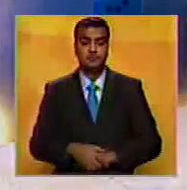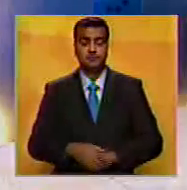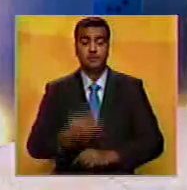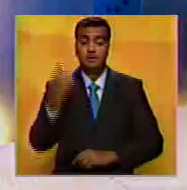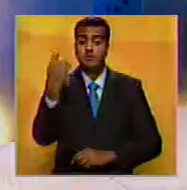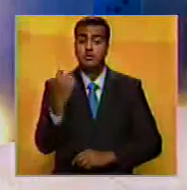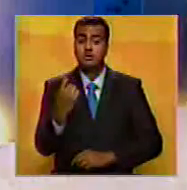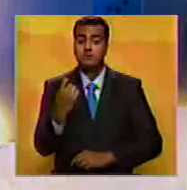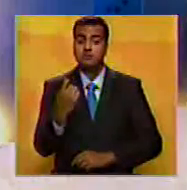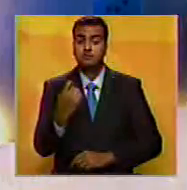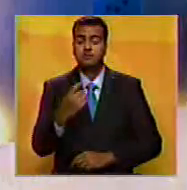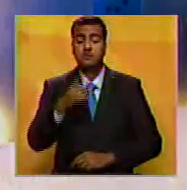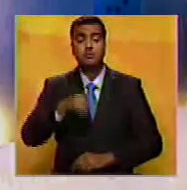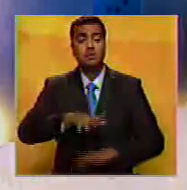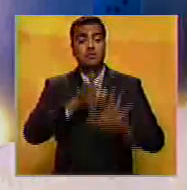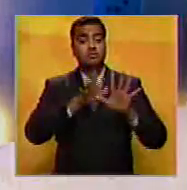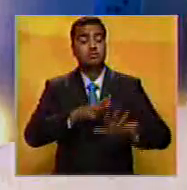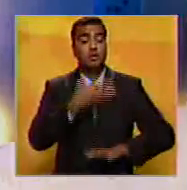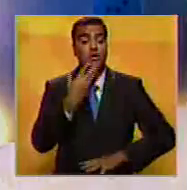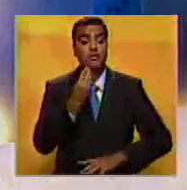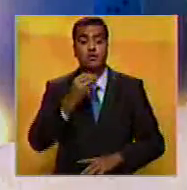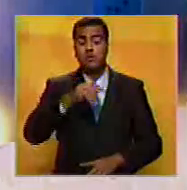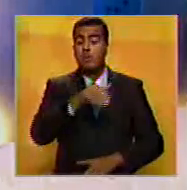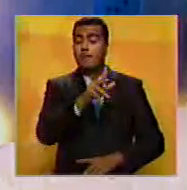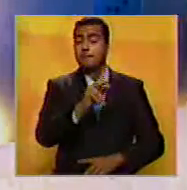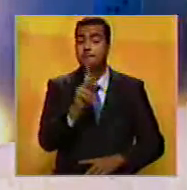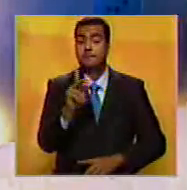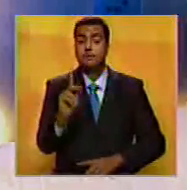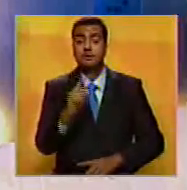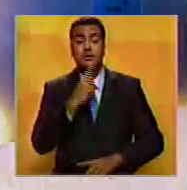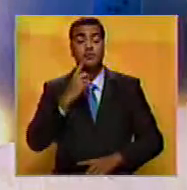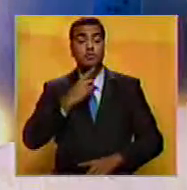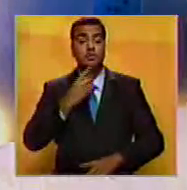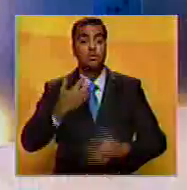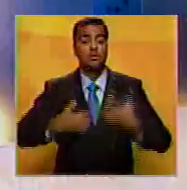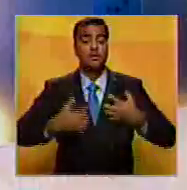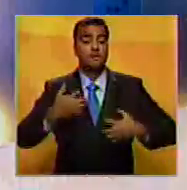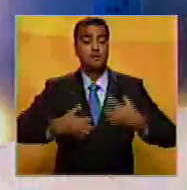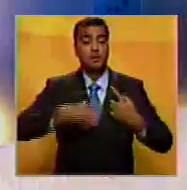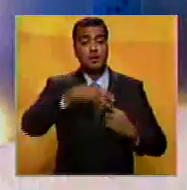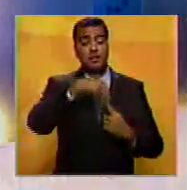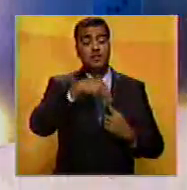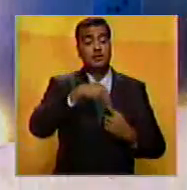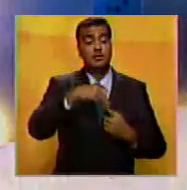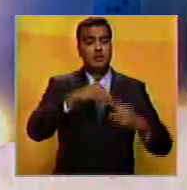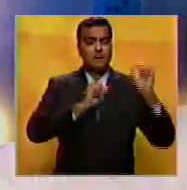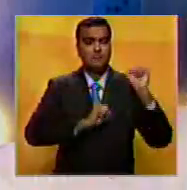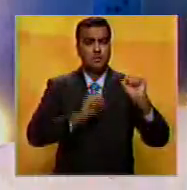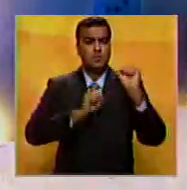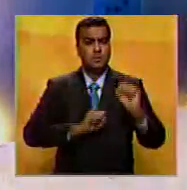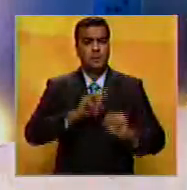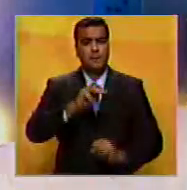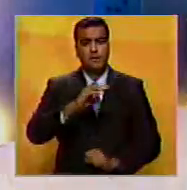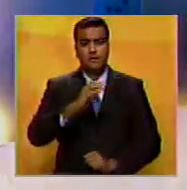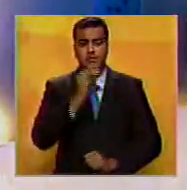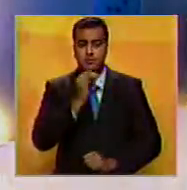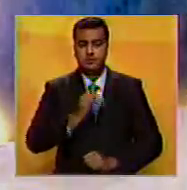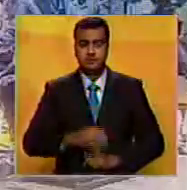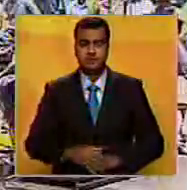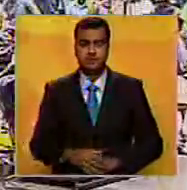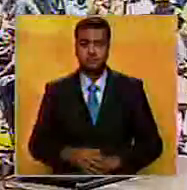diputados rindieron homenaje al joven Juan Pablo Pernalete, fallecido este miércoles en Altamira durante una protesta. Manuel Covela nos